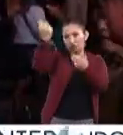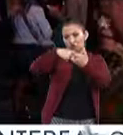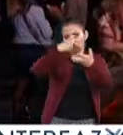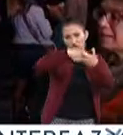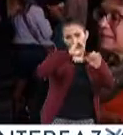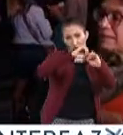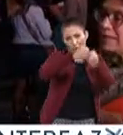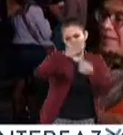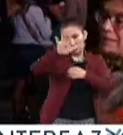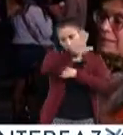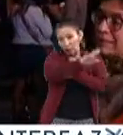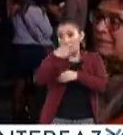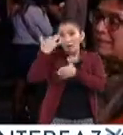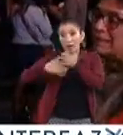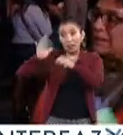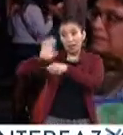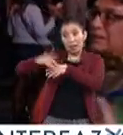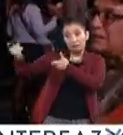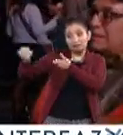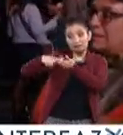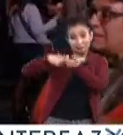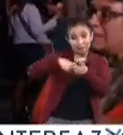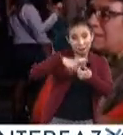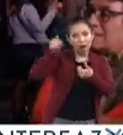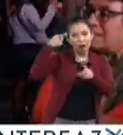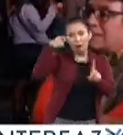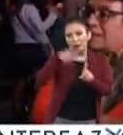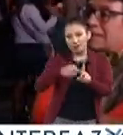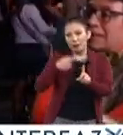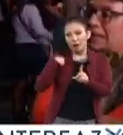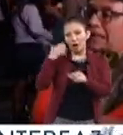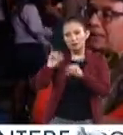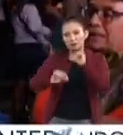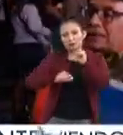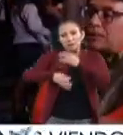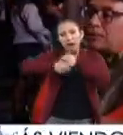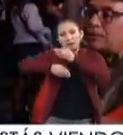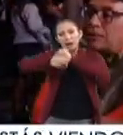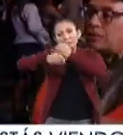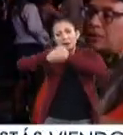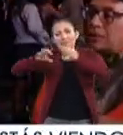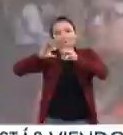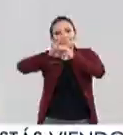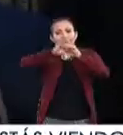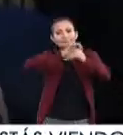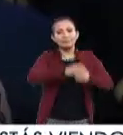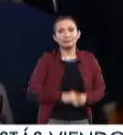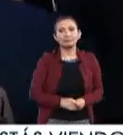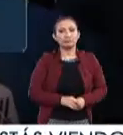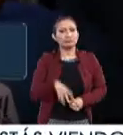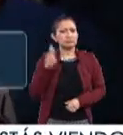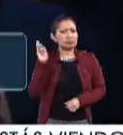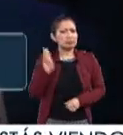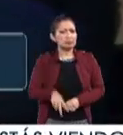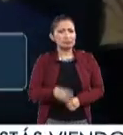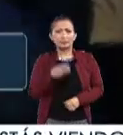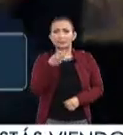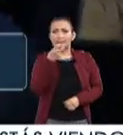muy importantes, pero faltan muchos. Entonces, el objetivo es ir sumando, ir articulando.